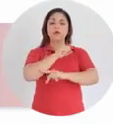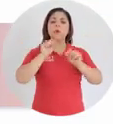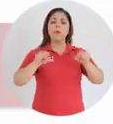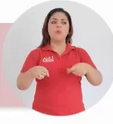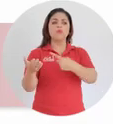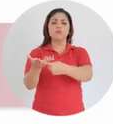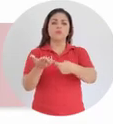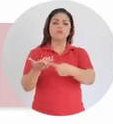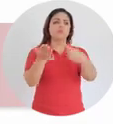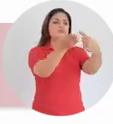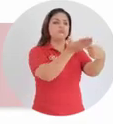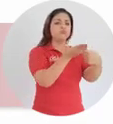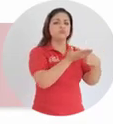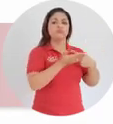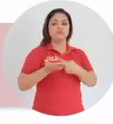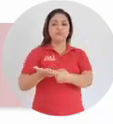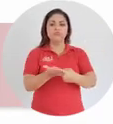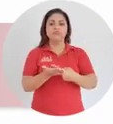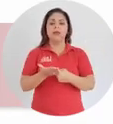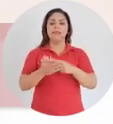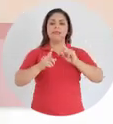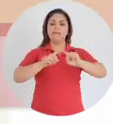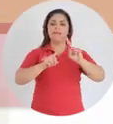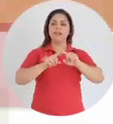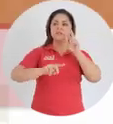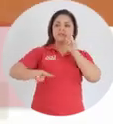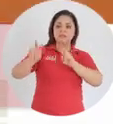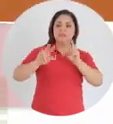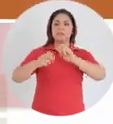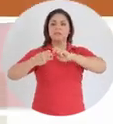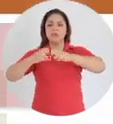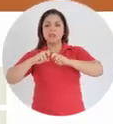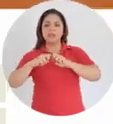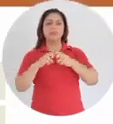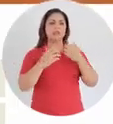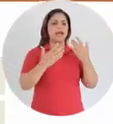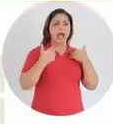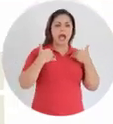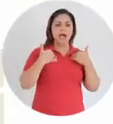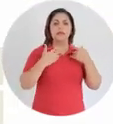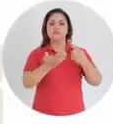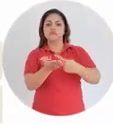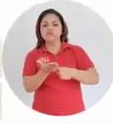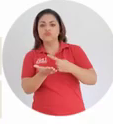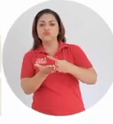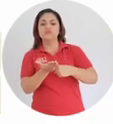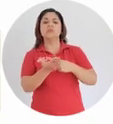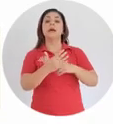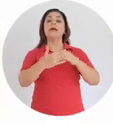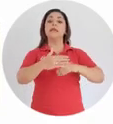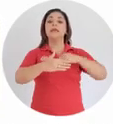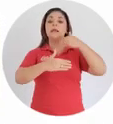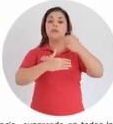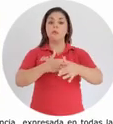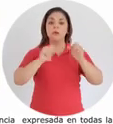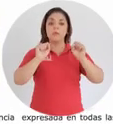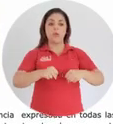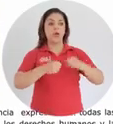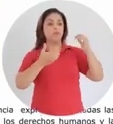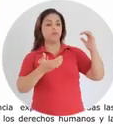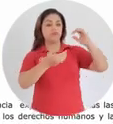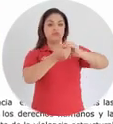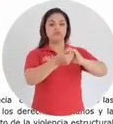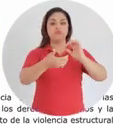en común las diferentes miradas, problemas, perspectivas y propuestas que se debaten regionalmente y que luego pueden